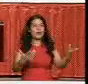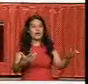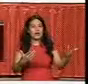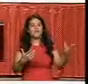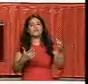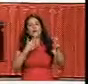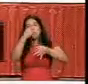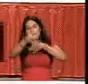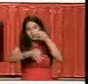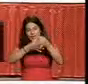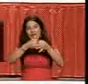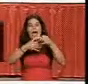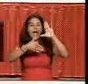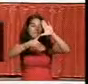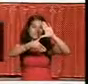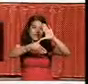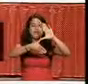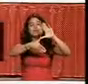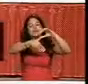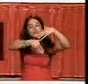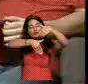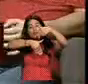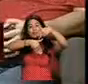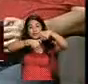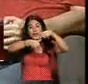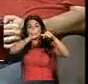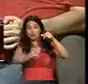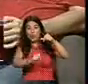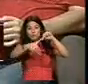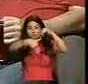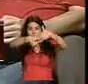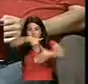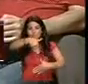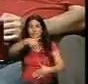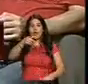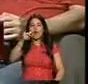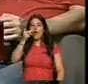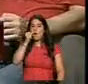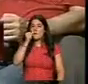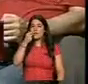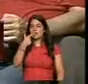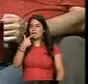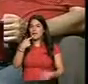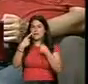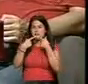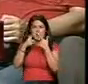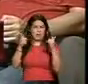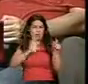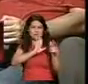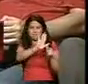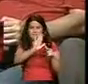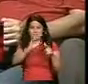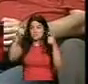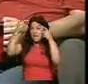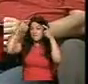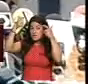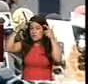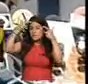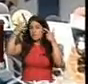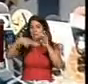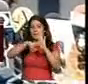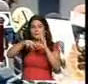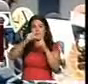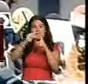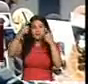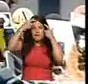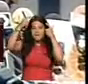Suramérica y todo esto Chávez Chávez el chino no hablaba Así exactamente sino que fue lo que nos expresó y